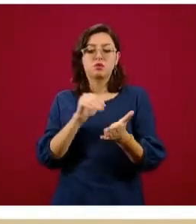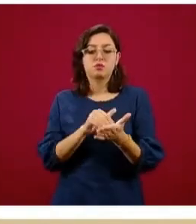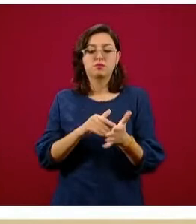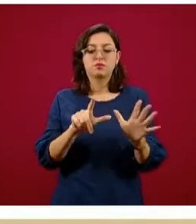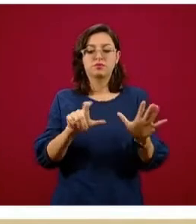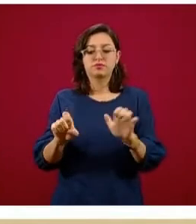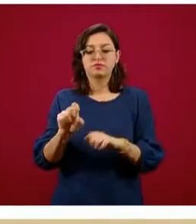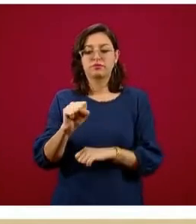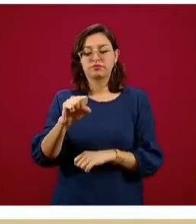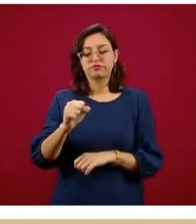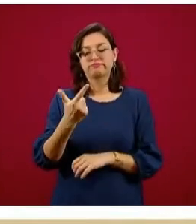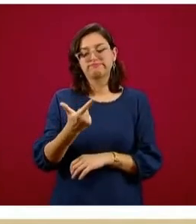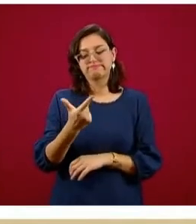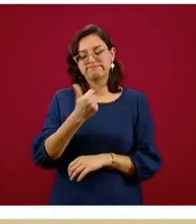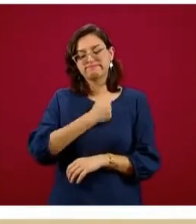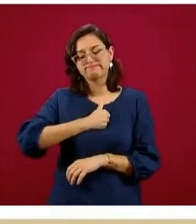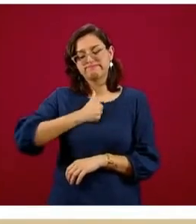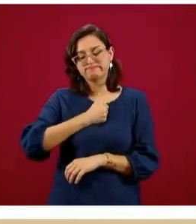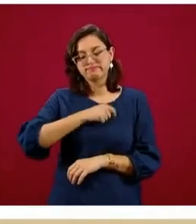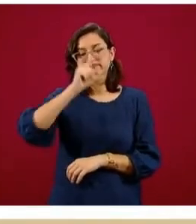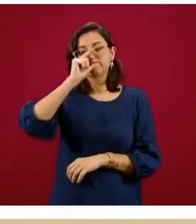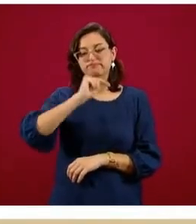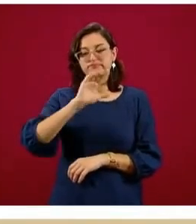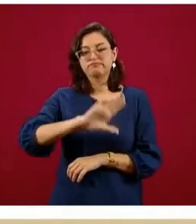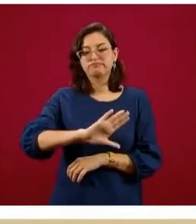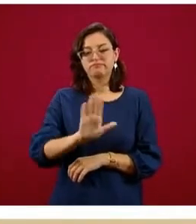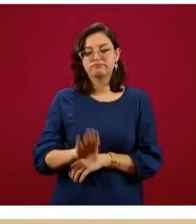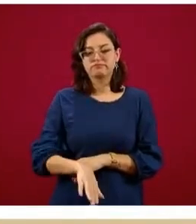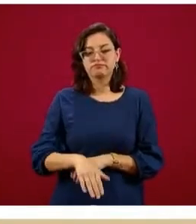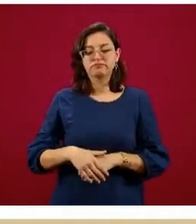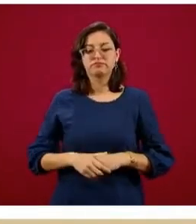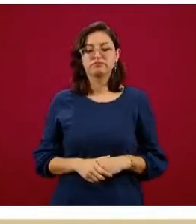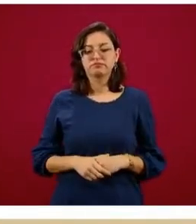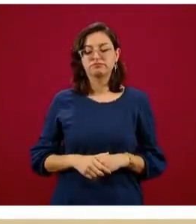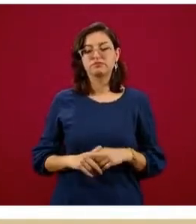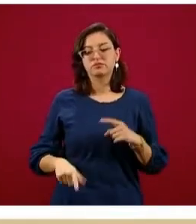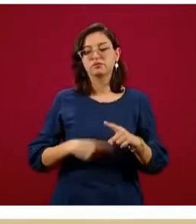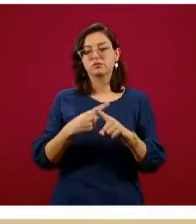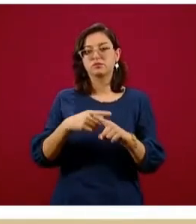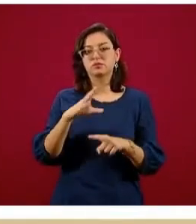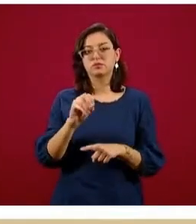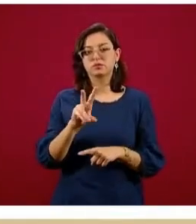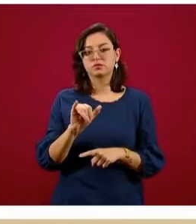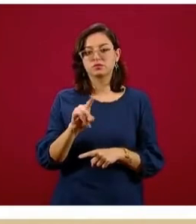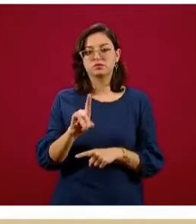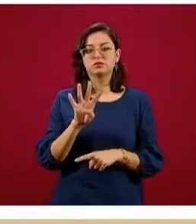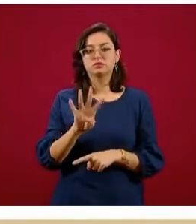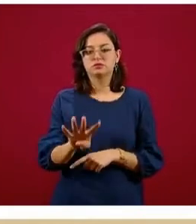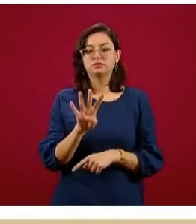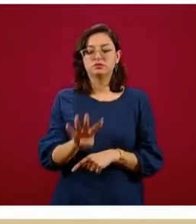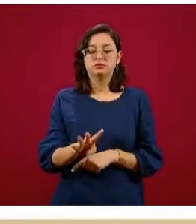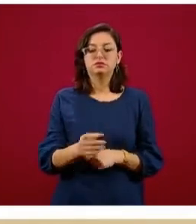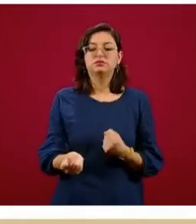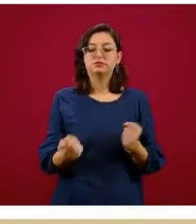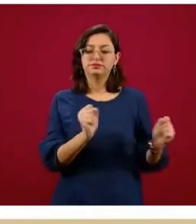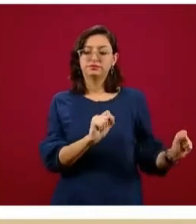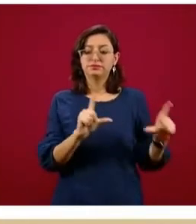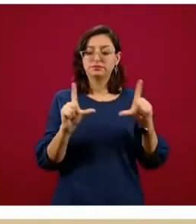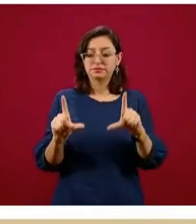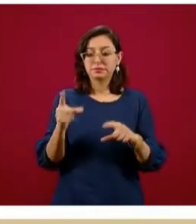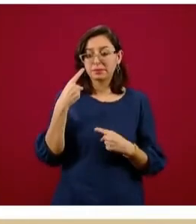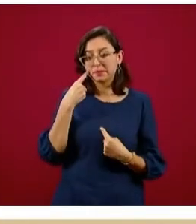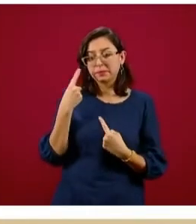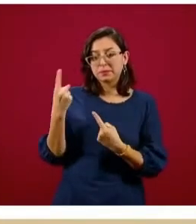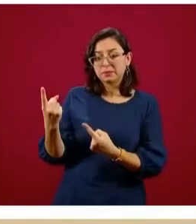4.767 lamentablemente perdieron la vida a causa de COVID-19. En la siguiente diapositiva veremos